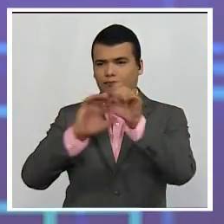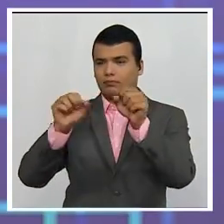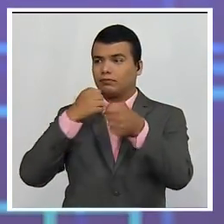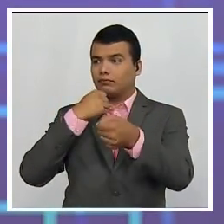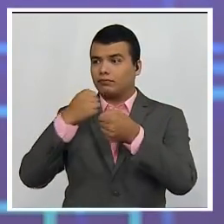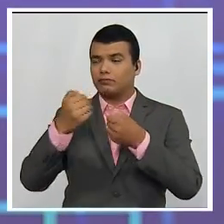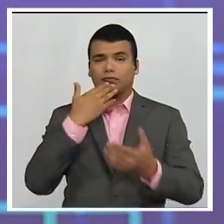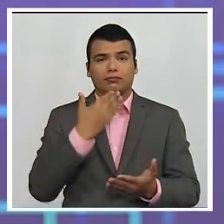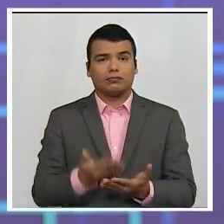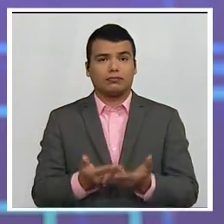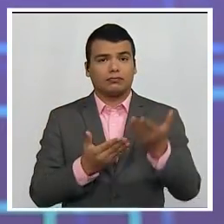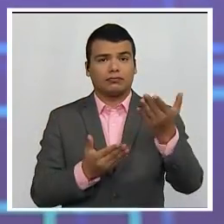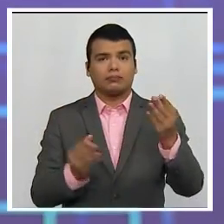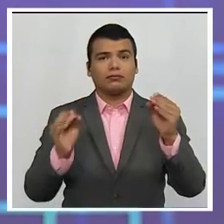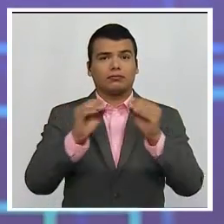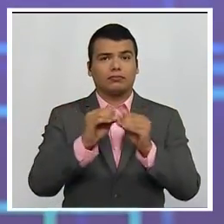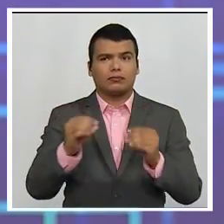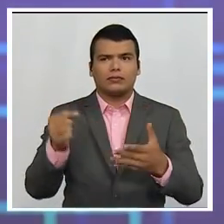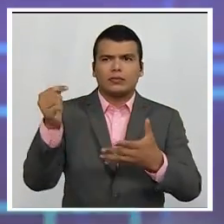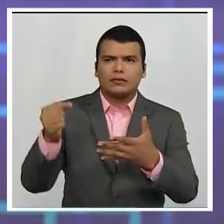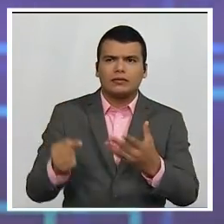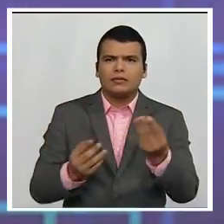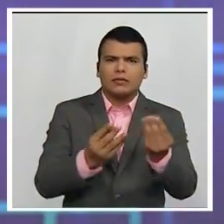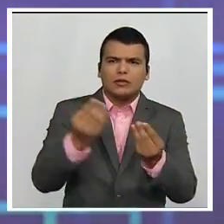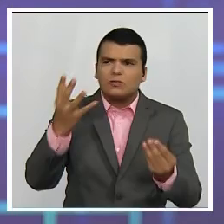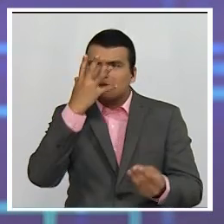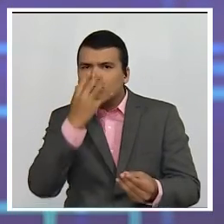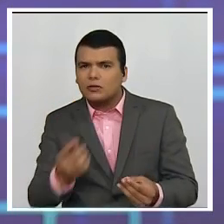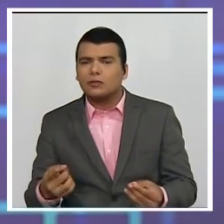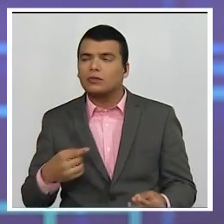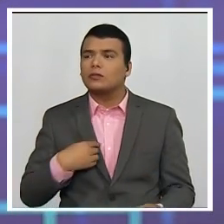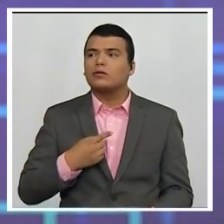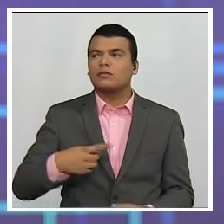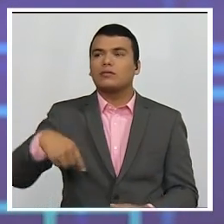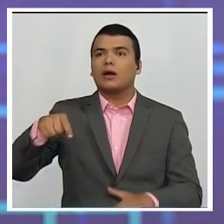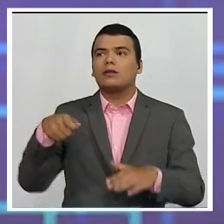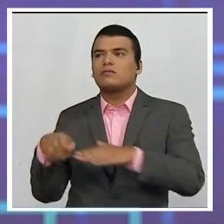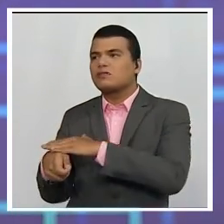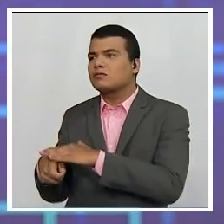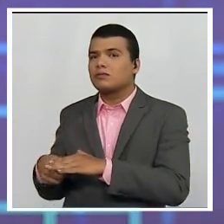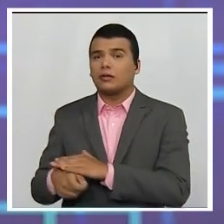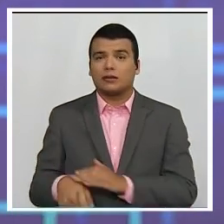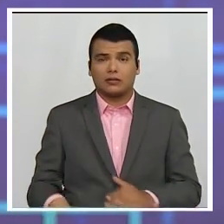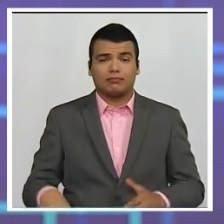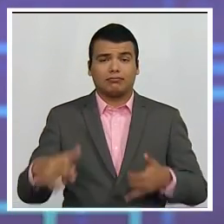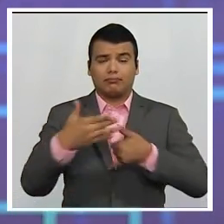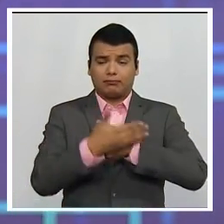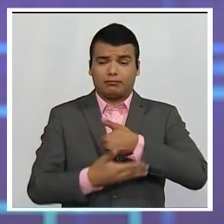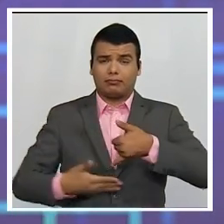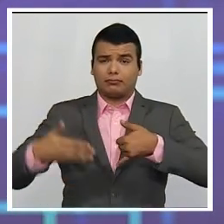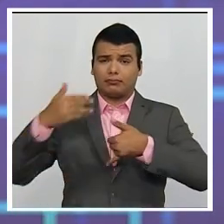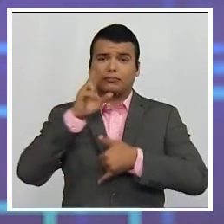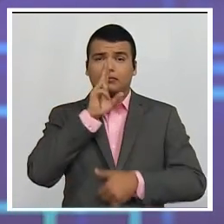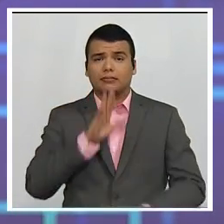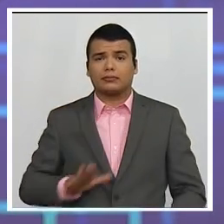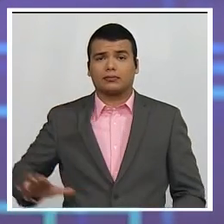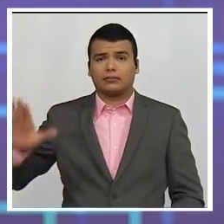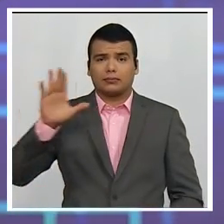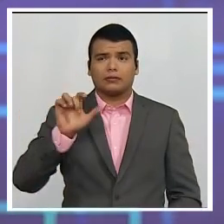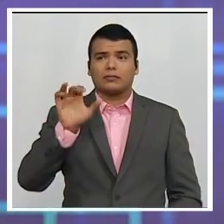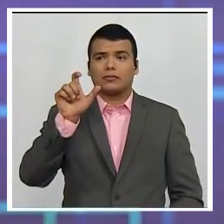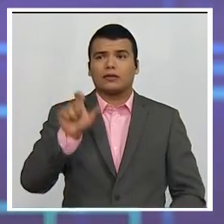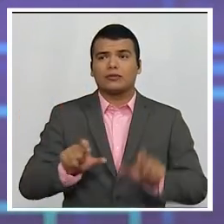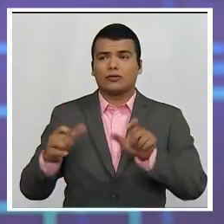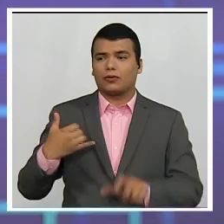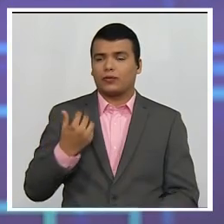gracias cristian este fenómeno de bandas criminales con las denominadas oficinas de cobros acude a todo el país en cali menores de edad son reclutados